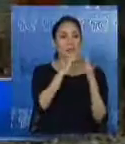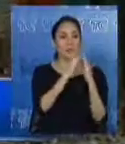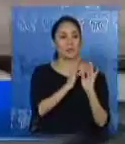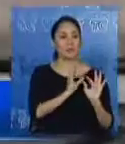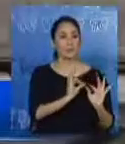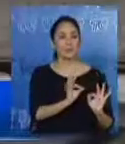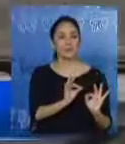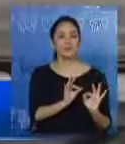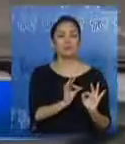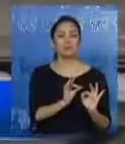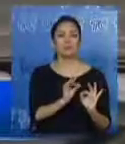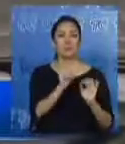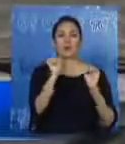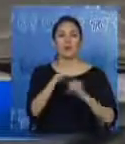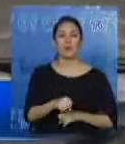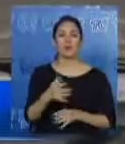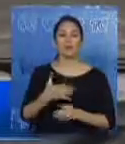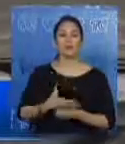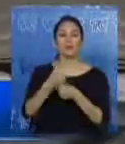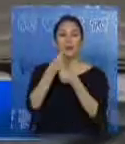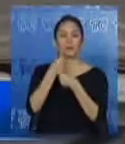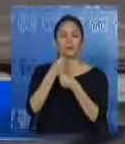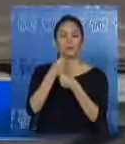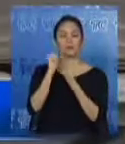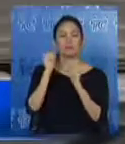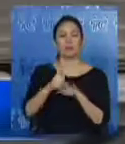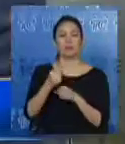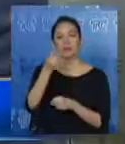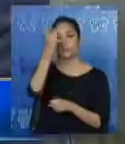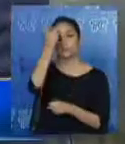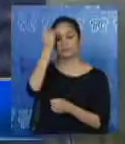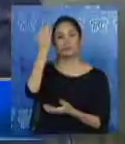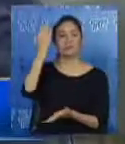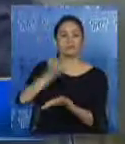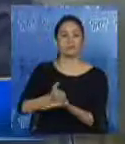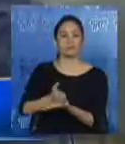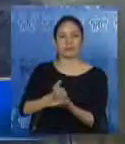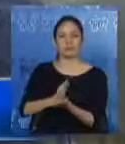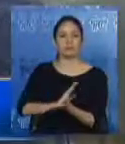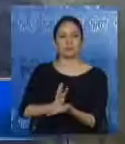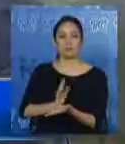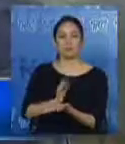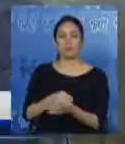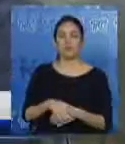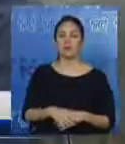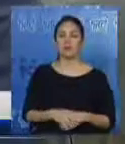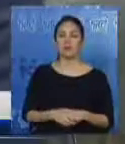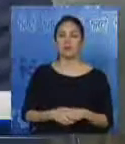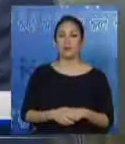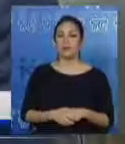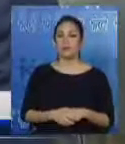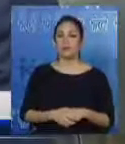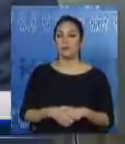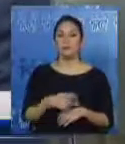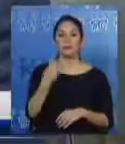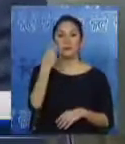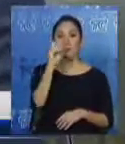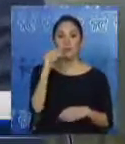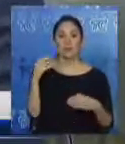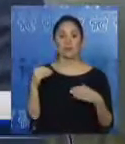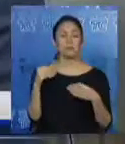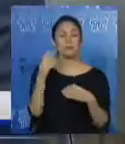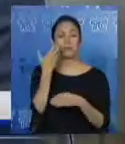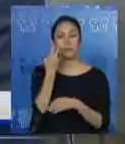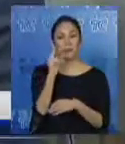afectaciones, aplicará el seguro de desgravamen para cerrar la deuda. Aparte se le contrató un seguro de vida, por lo tanto los 20 mil dólares que nos